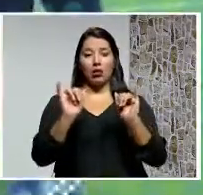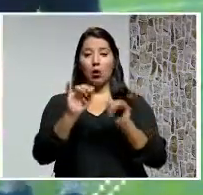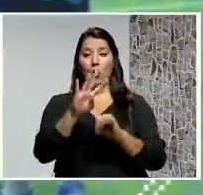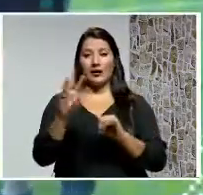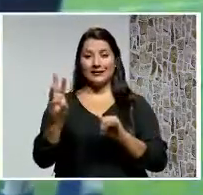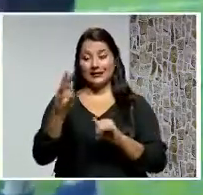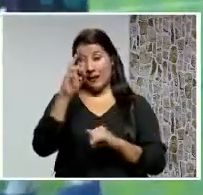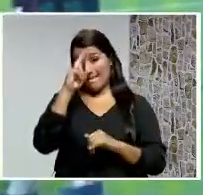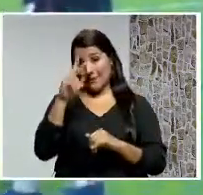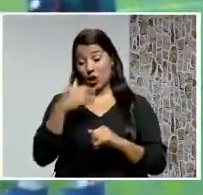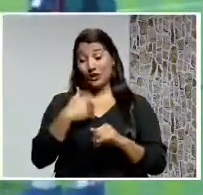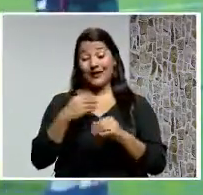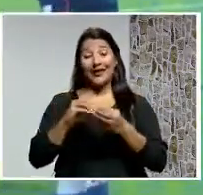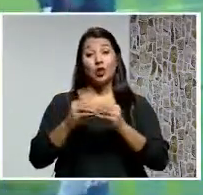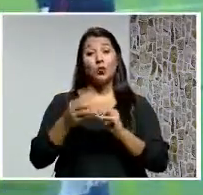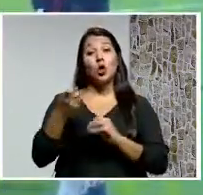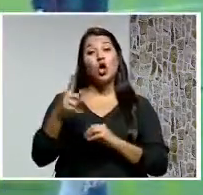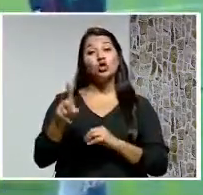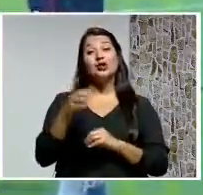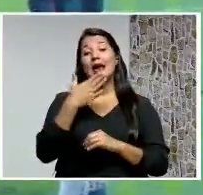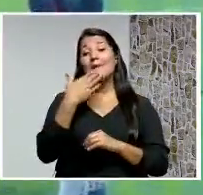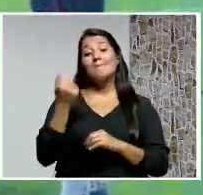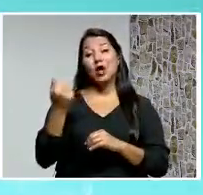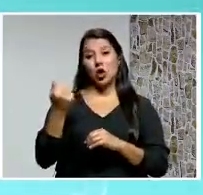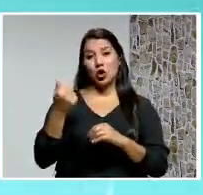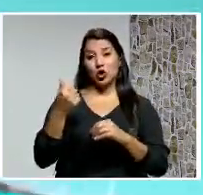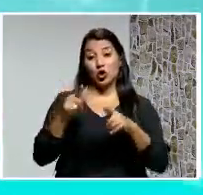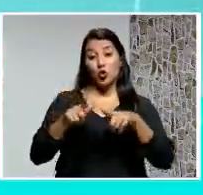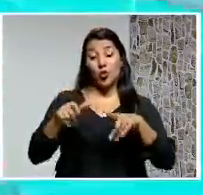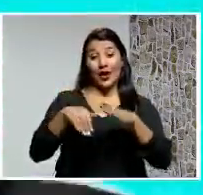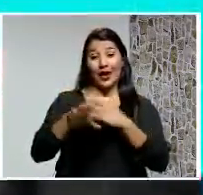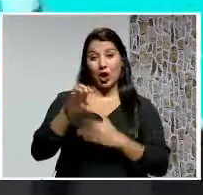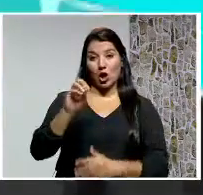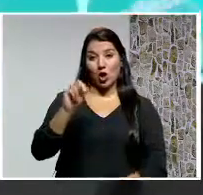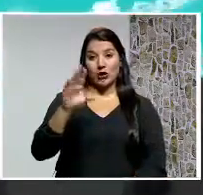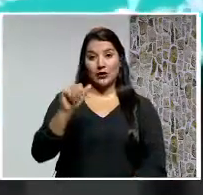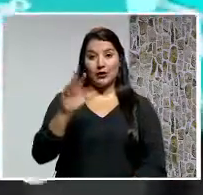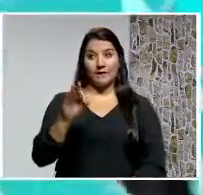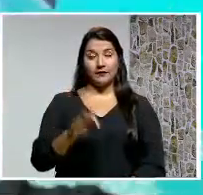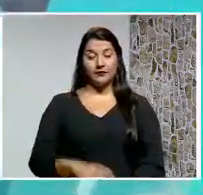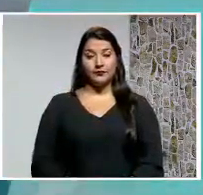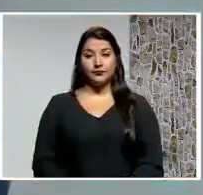en el puesto 11 y es el mejor ubicado de la CONCACAF.